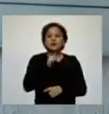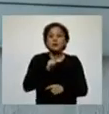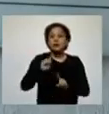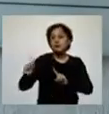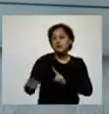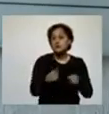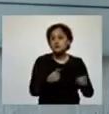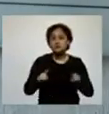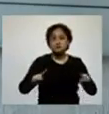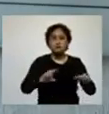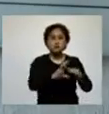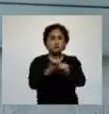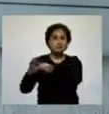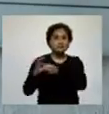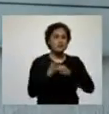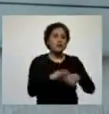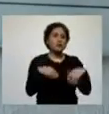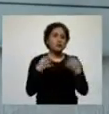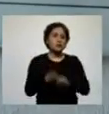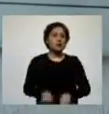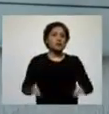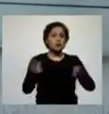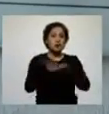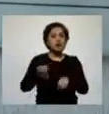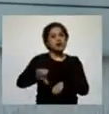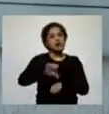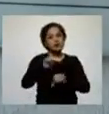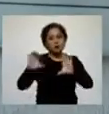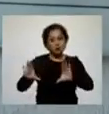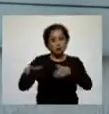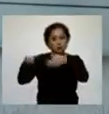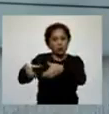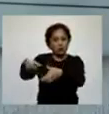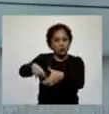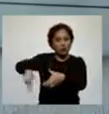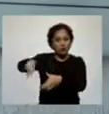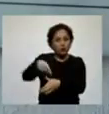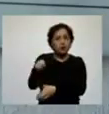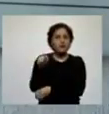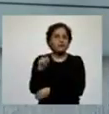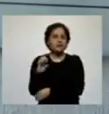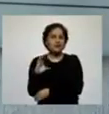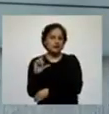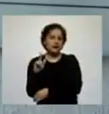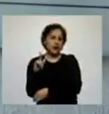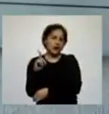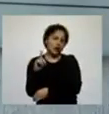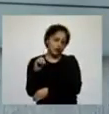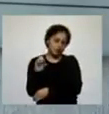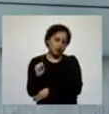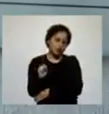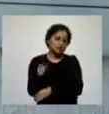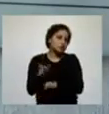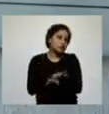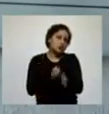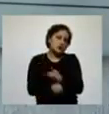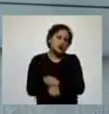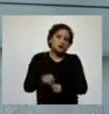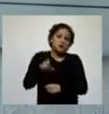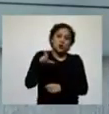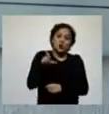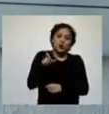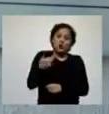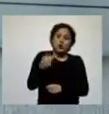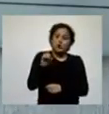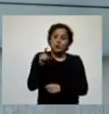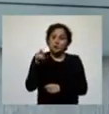toda la orquesta. También está el área de los instrumentos de teclado, que son como el glockenspiel, el